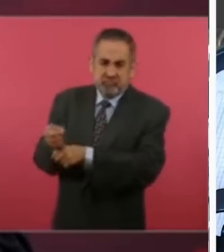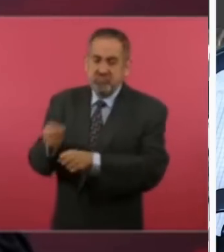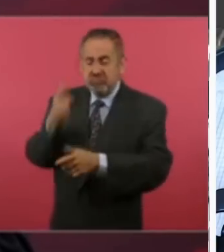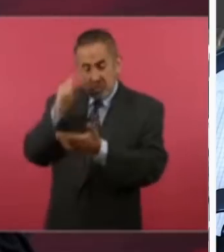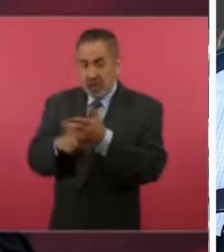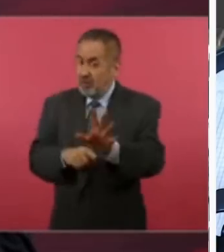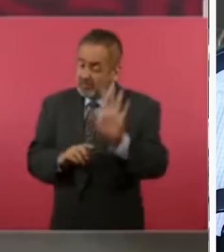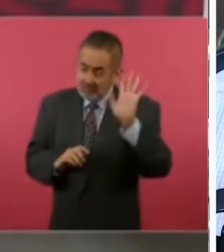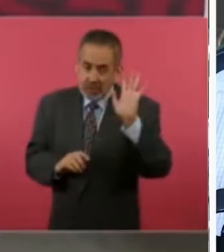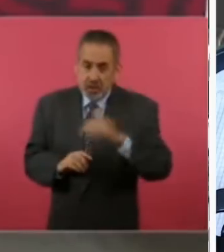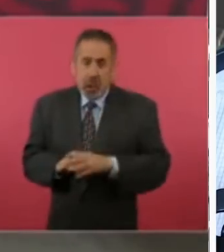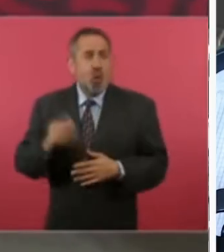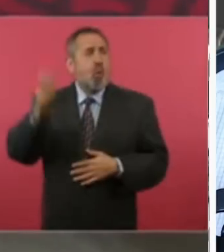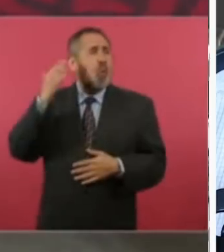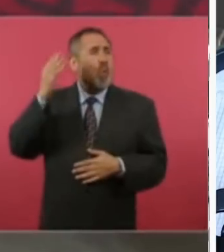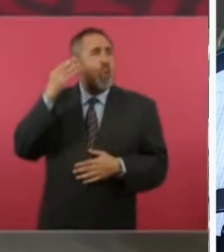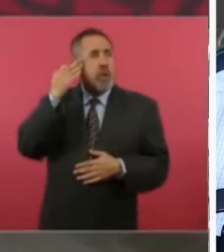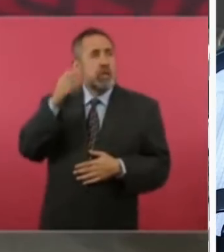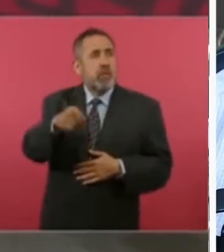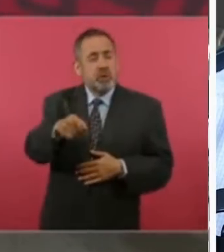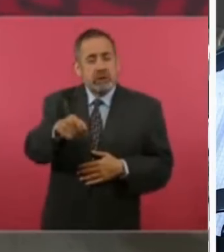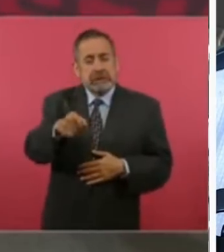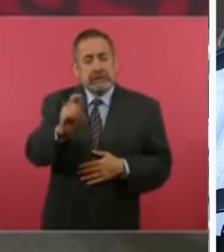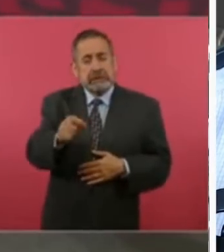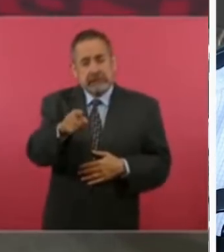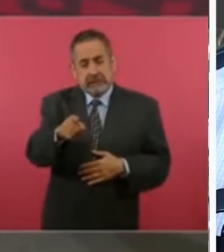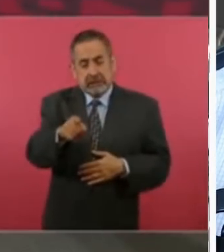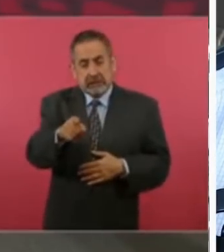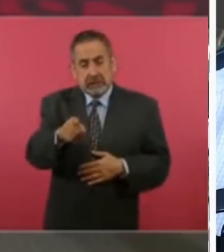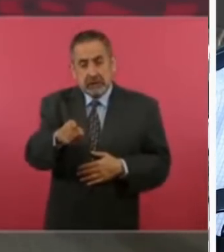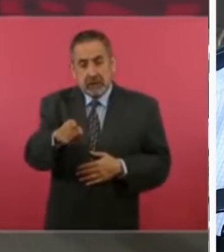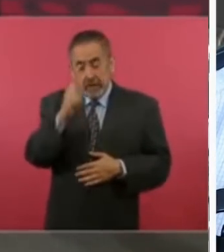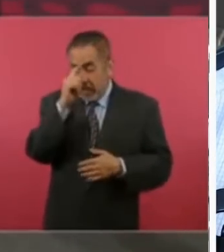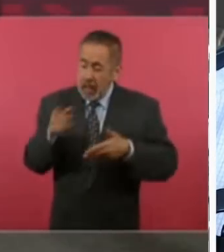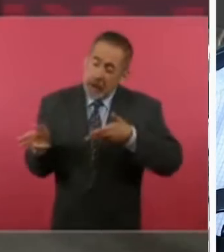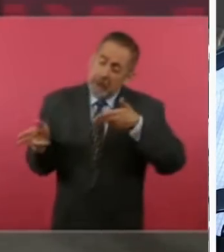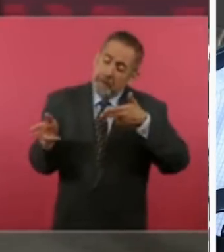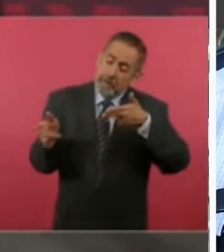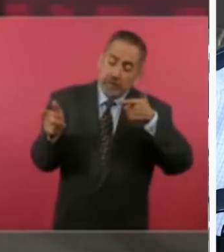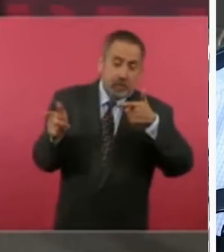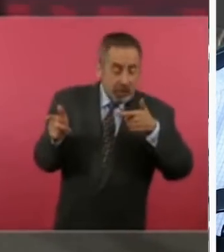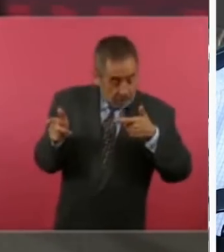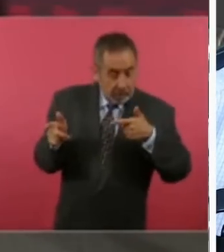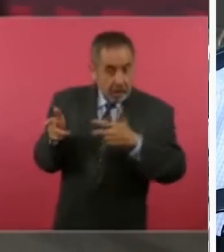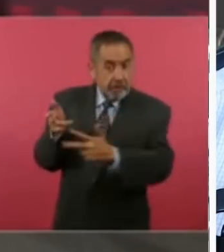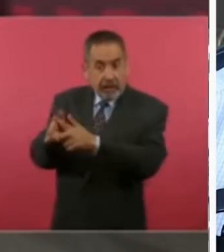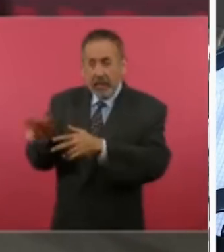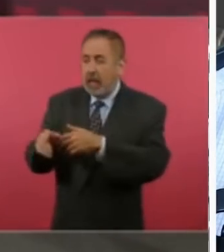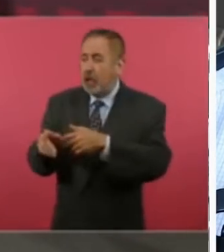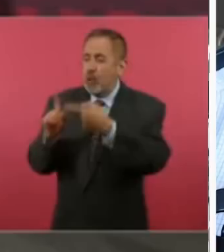Se llegó en un tiempo a cazar a migrantes.